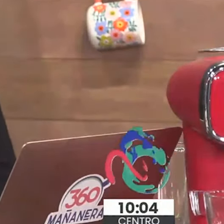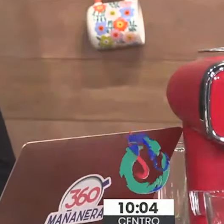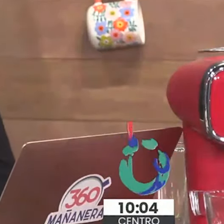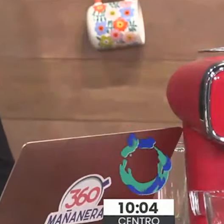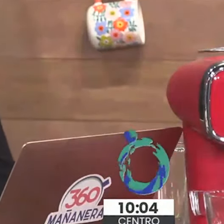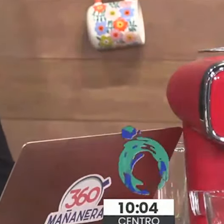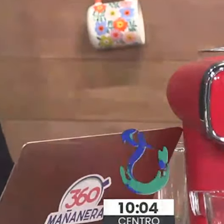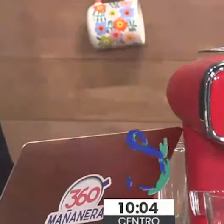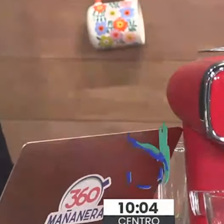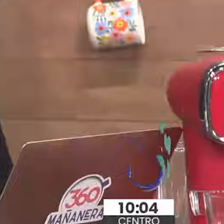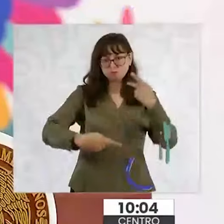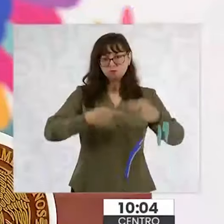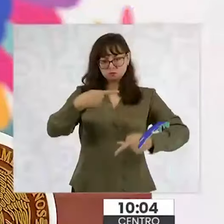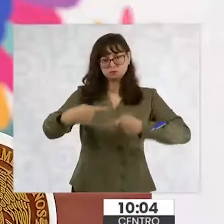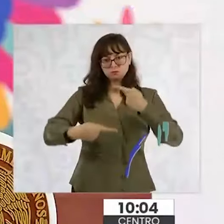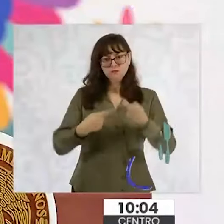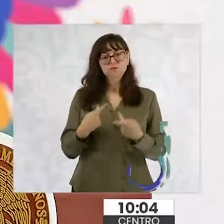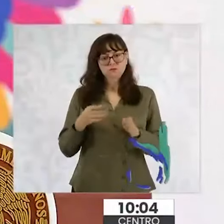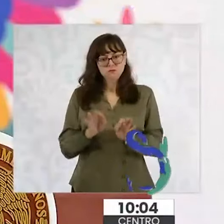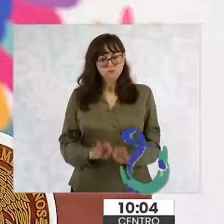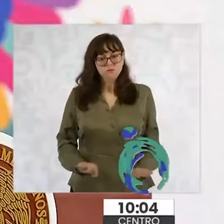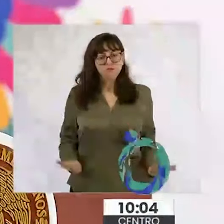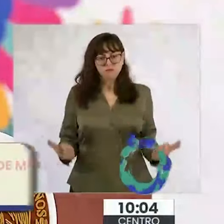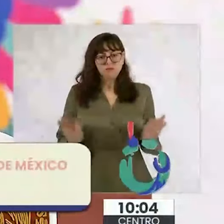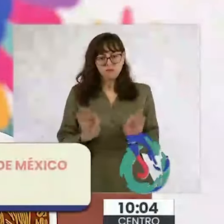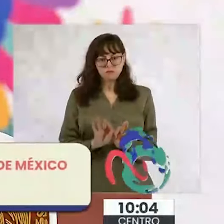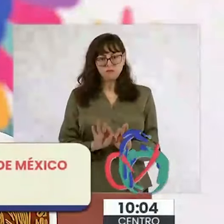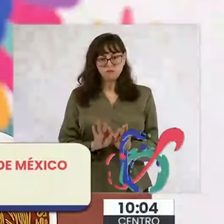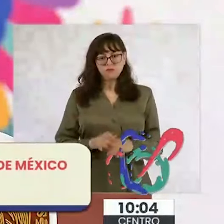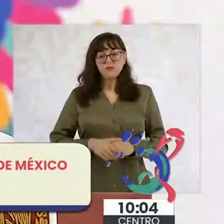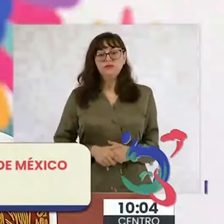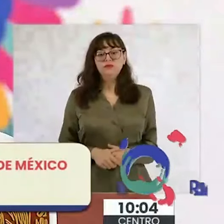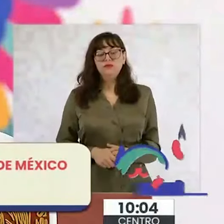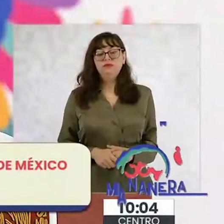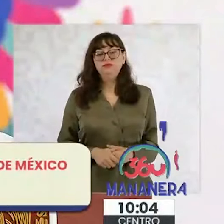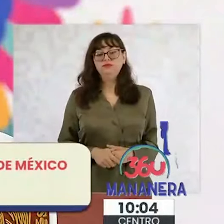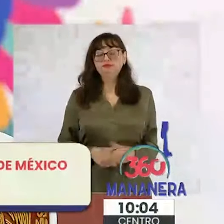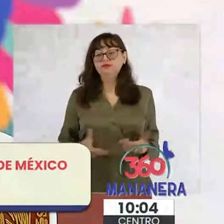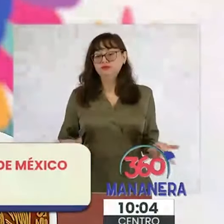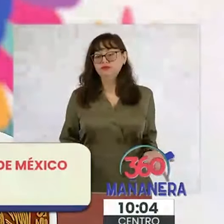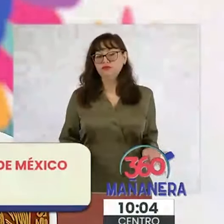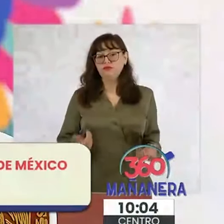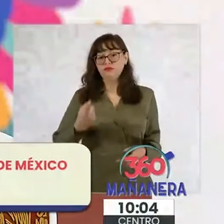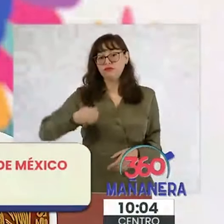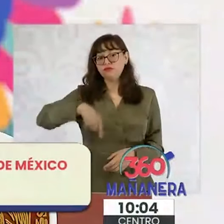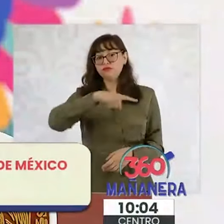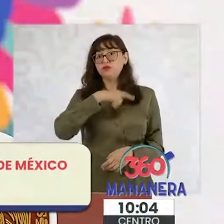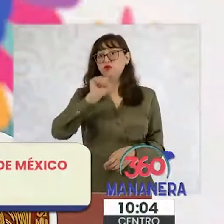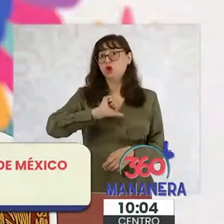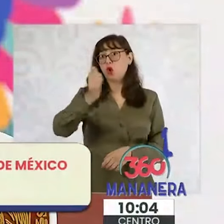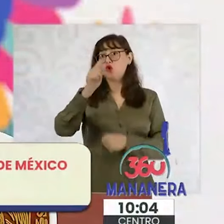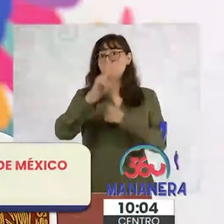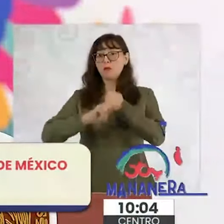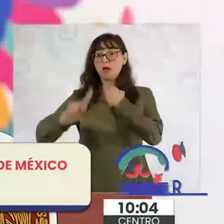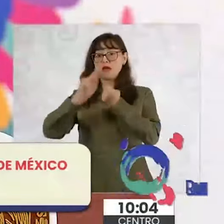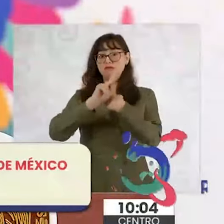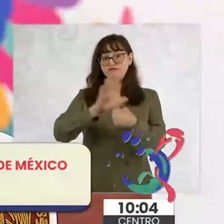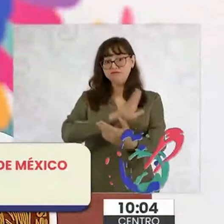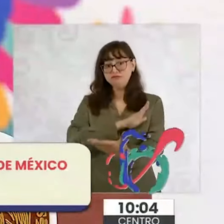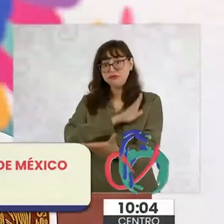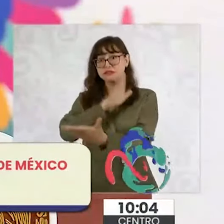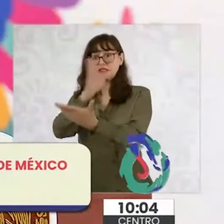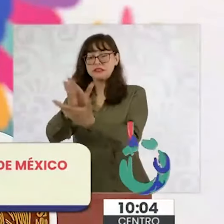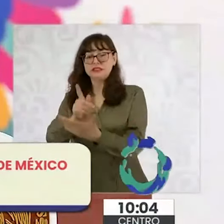a escucharla Cuando uno sale va como representante del pueblo de México y de la